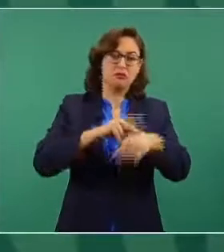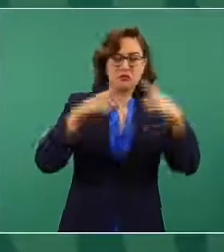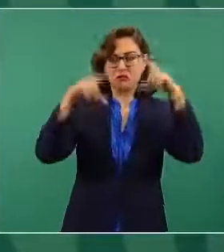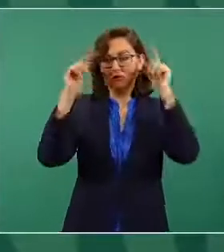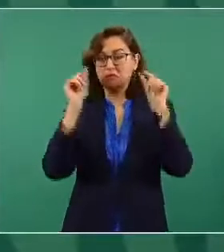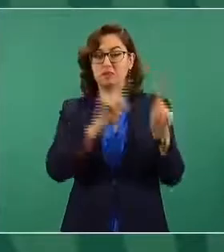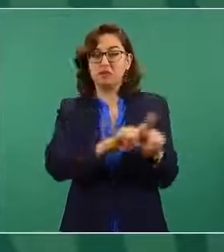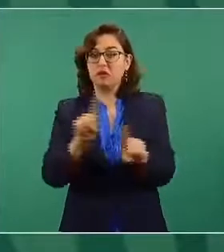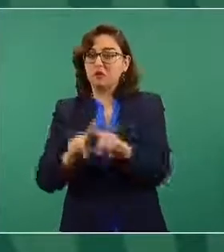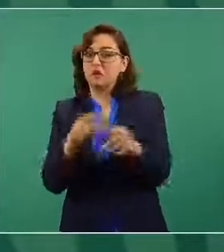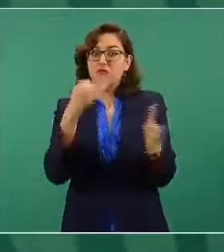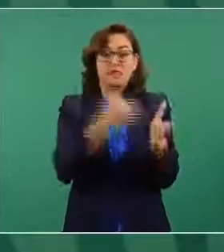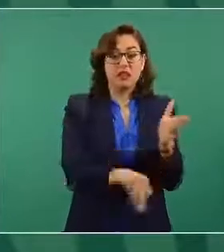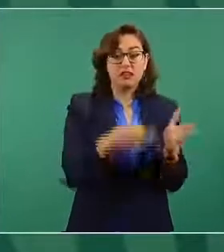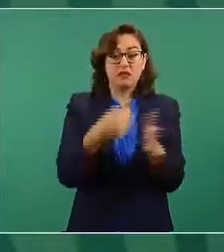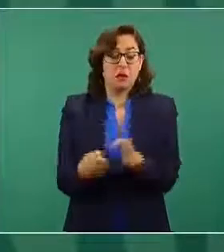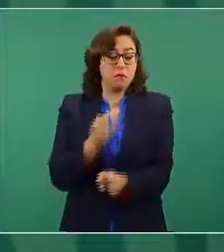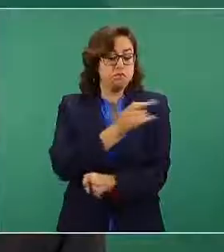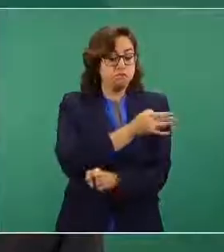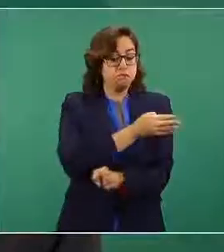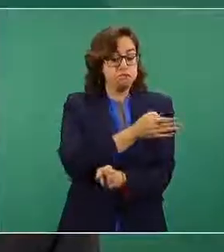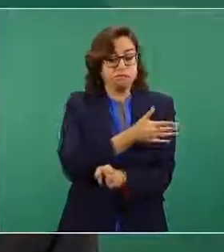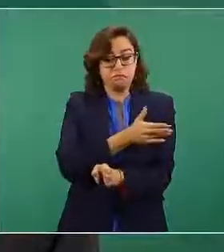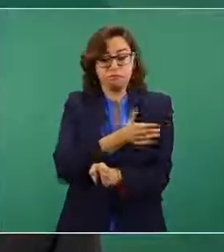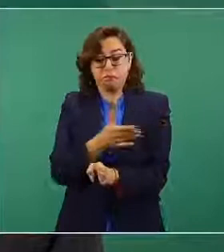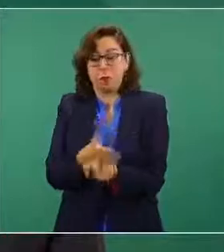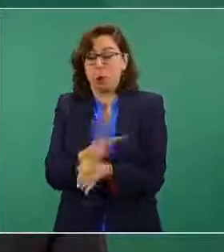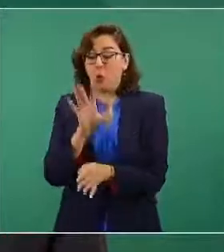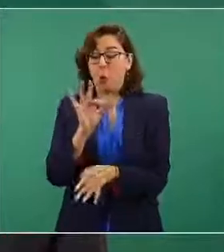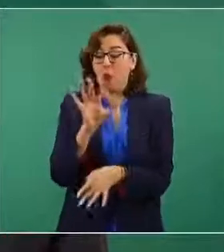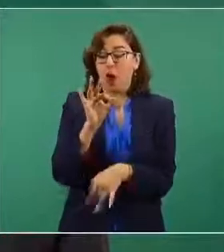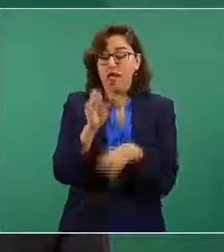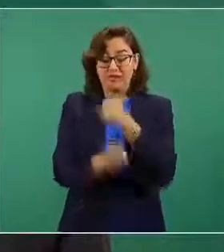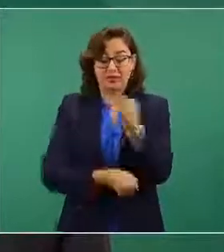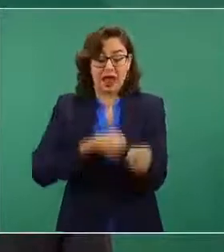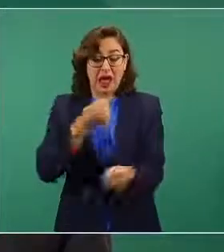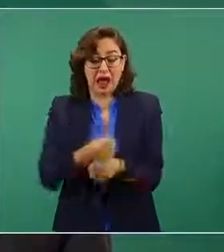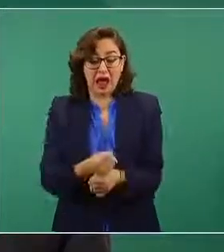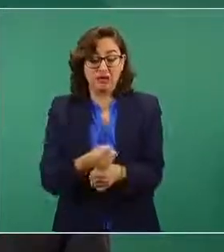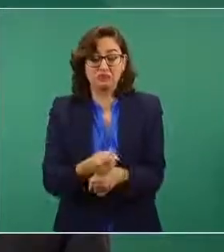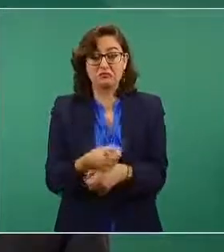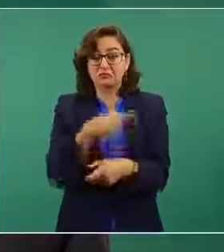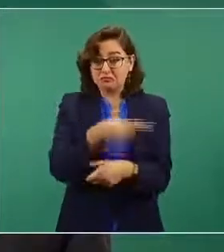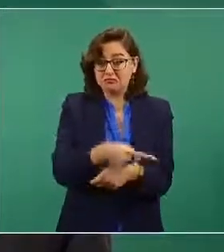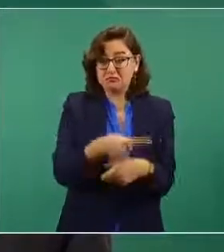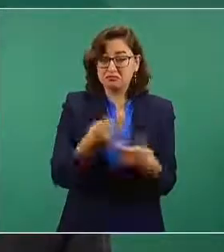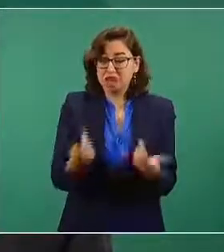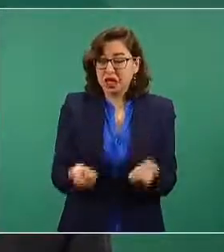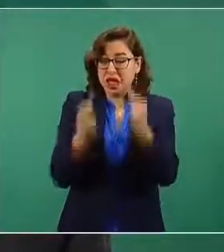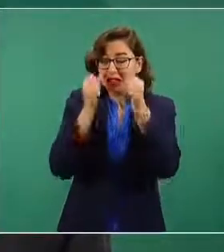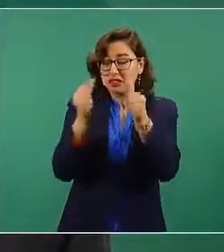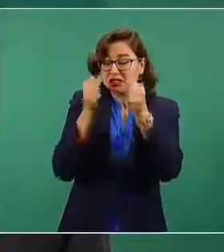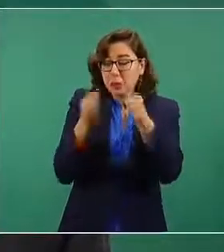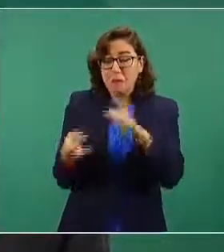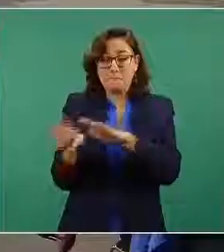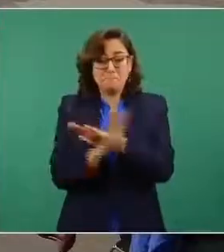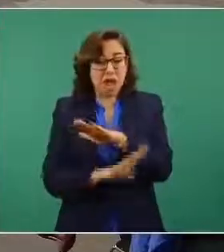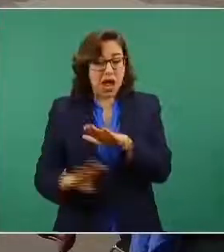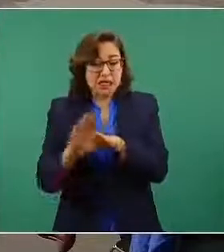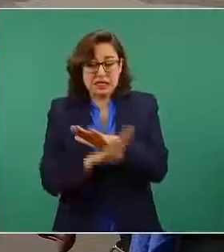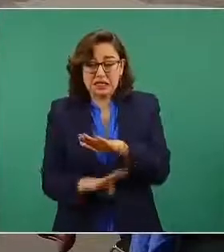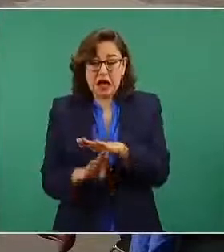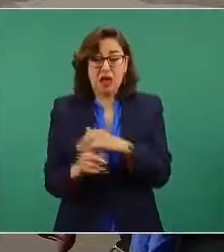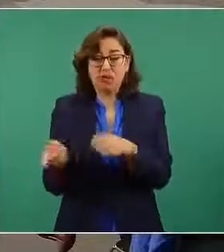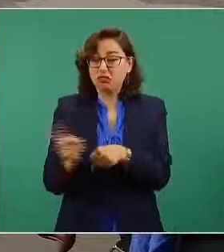desde luego este sistema no tenía la capacidad siquiera de atender lo básico, lo de todos los días,